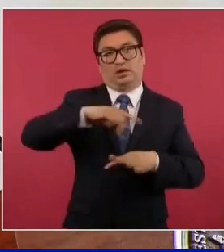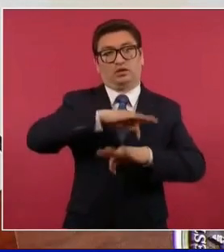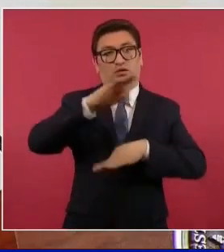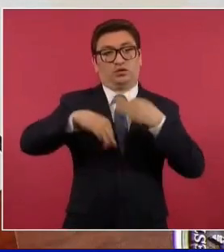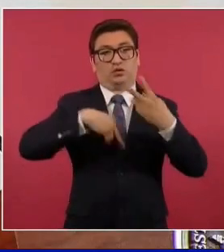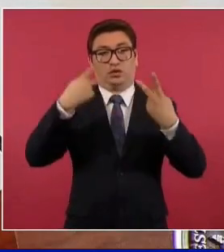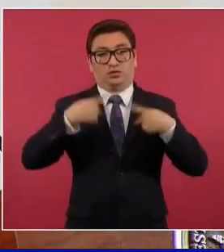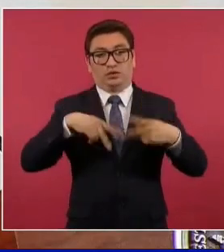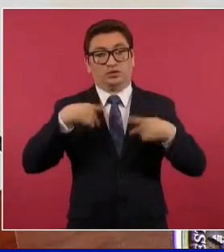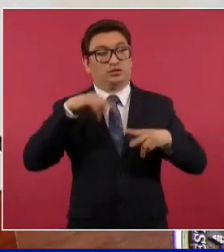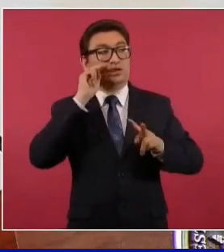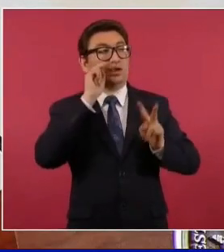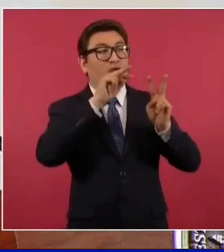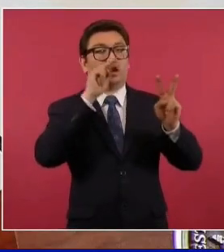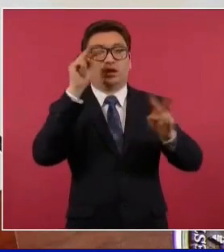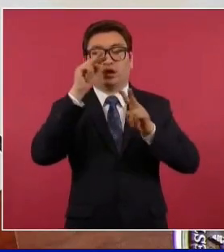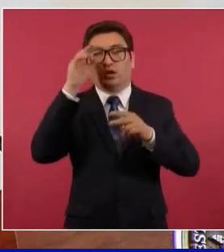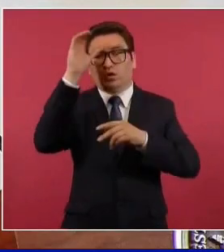consciente. Ayer dije eso,